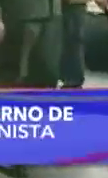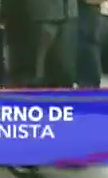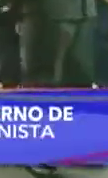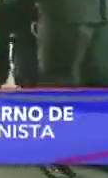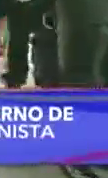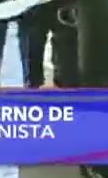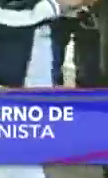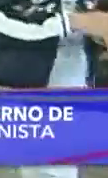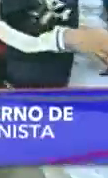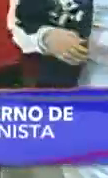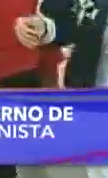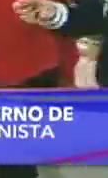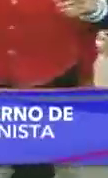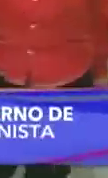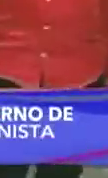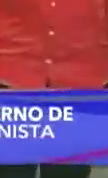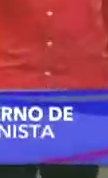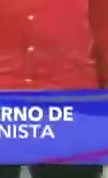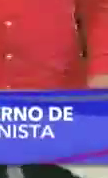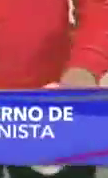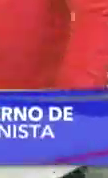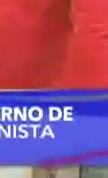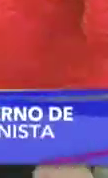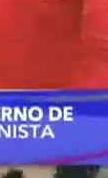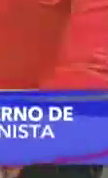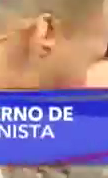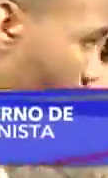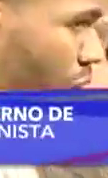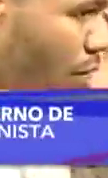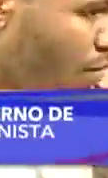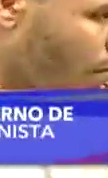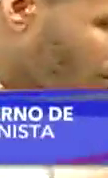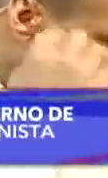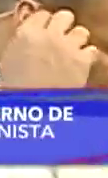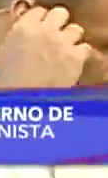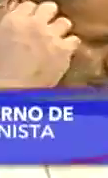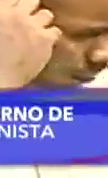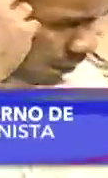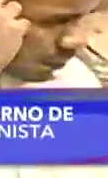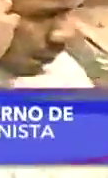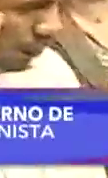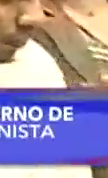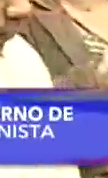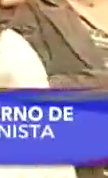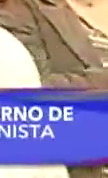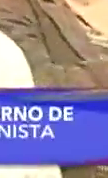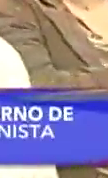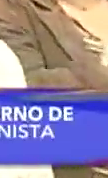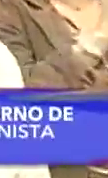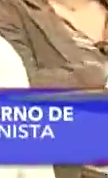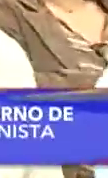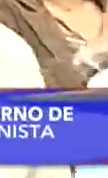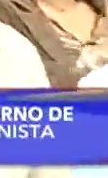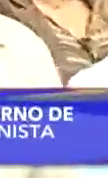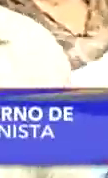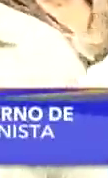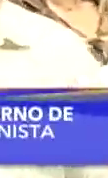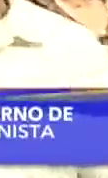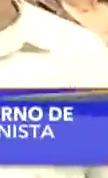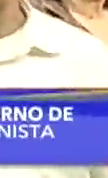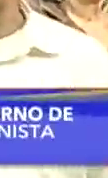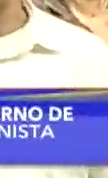y esa bienvenida de este pueblo venezolano que con consignas lo recibe acá en la Plaza Bolívar